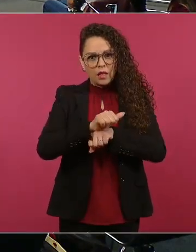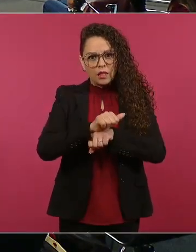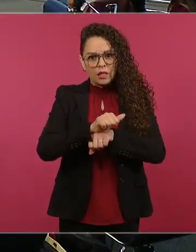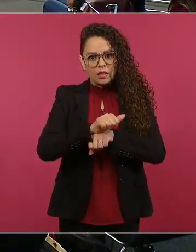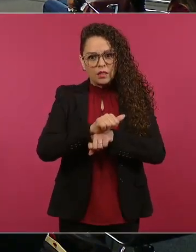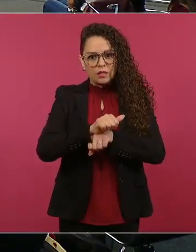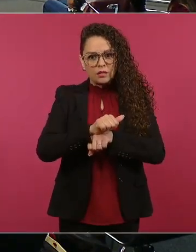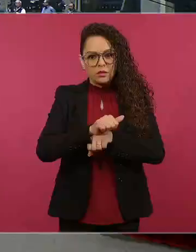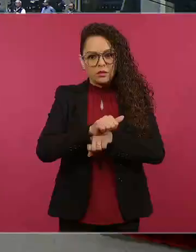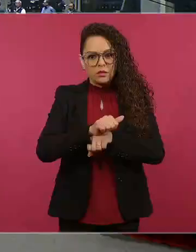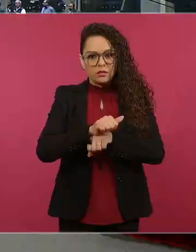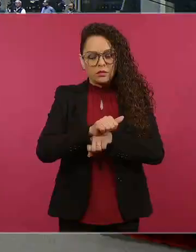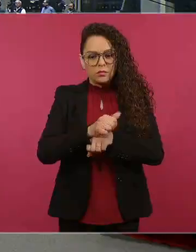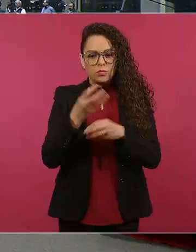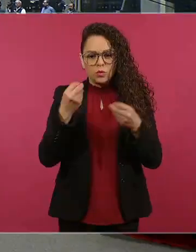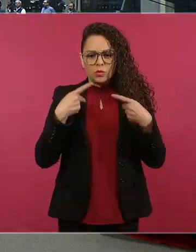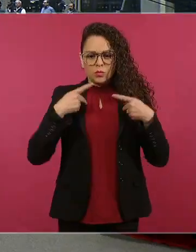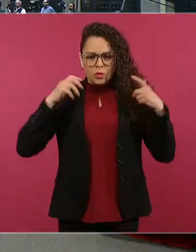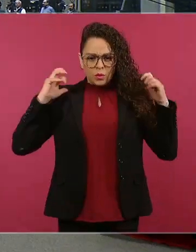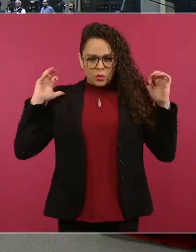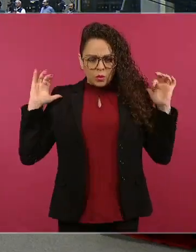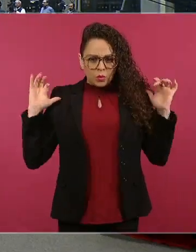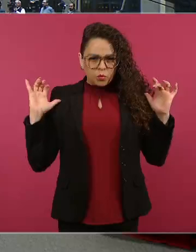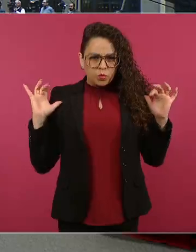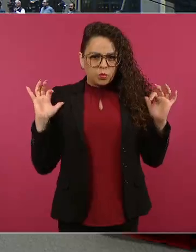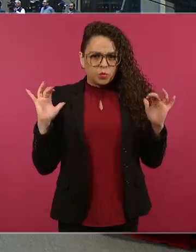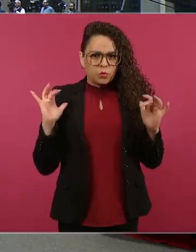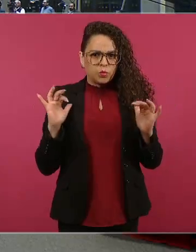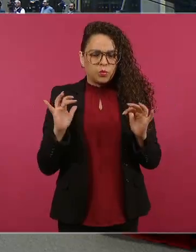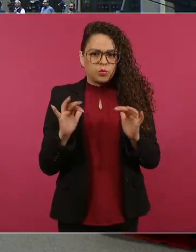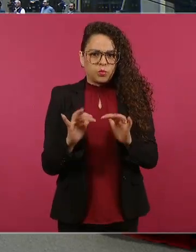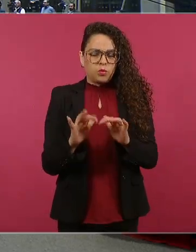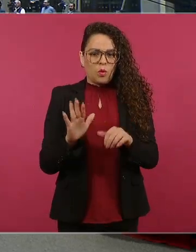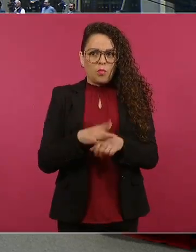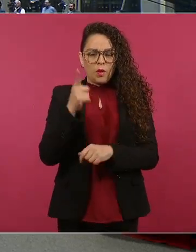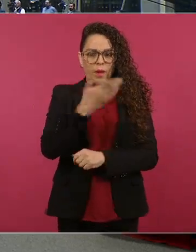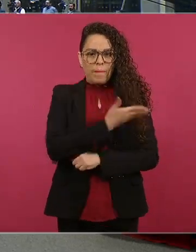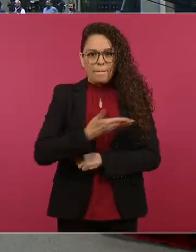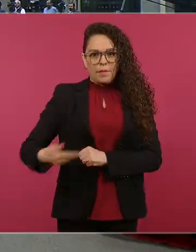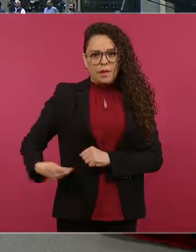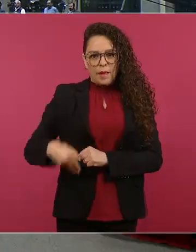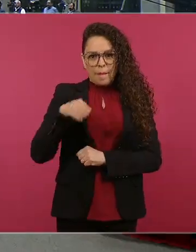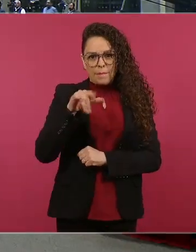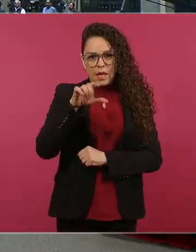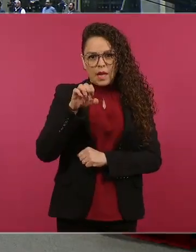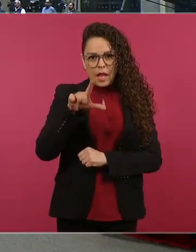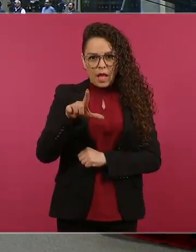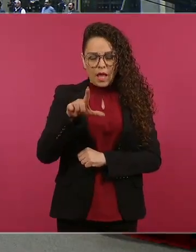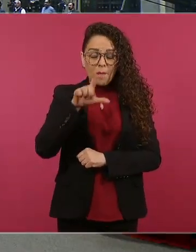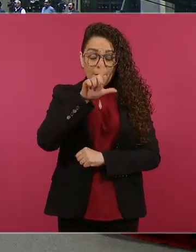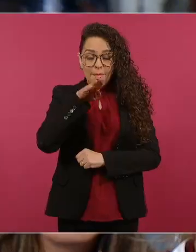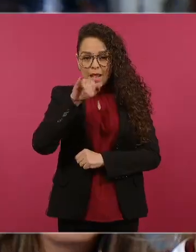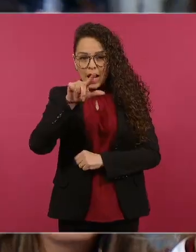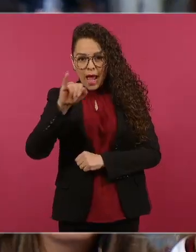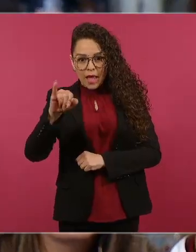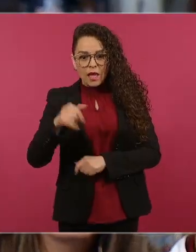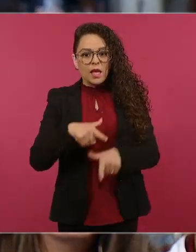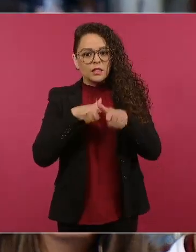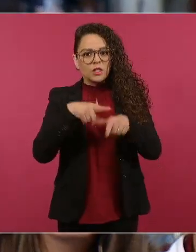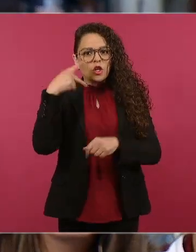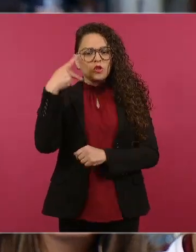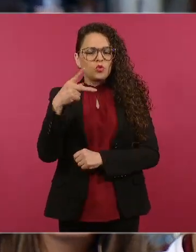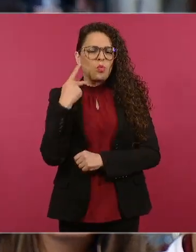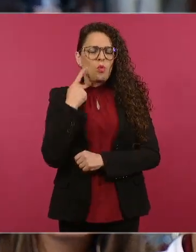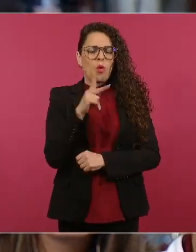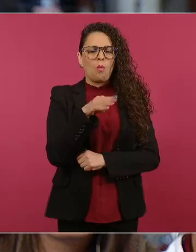recientes, multitudinarias. Luego de que el presidente Javier Milei continúa con su política motosierra y está aplicando